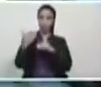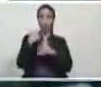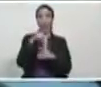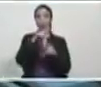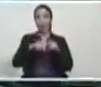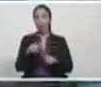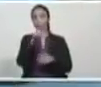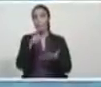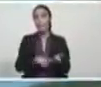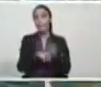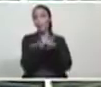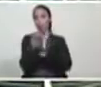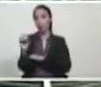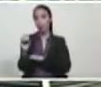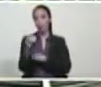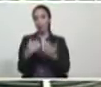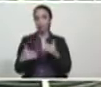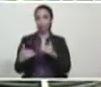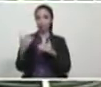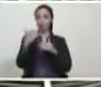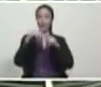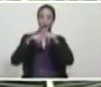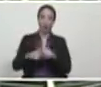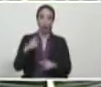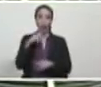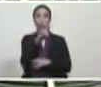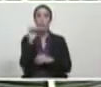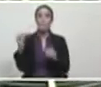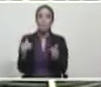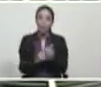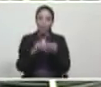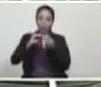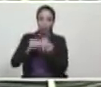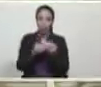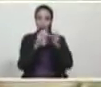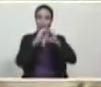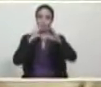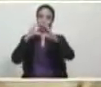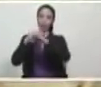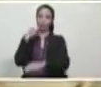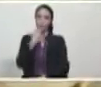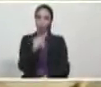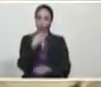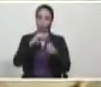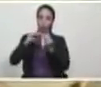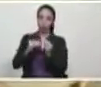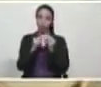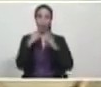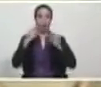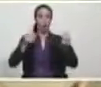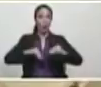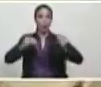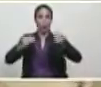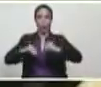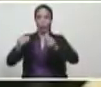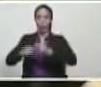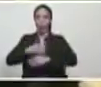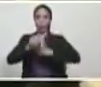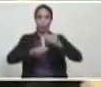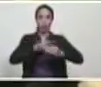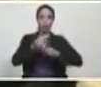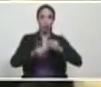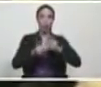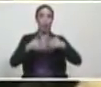la reparación de 2.000 unidades que usted ordenó. De la misma manera, en acuerdos y conversaciones que hemos hecho con